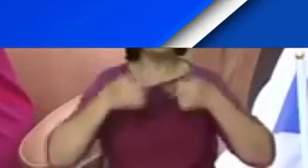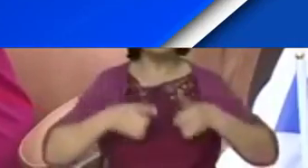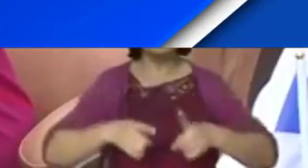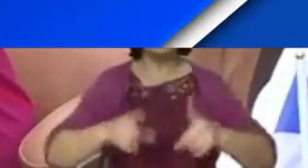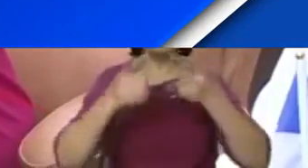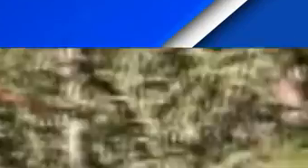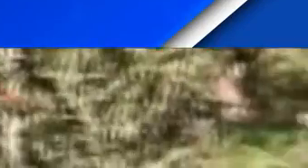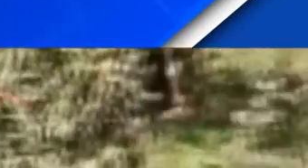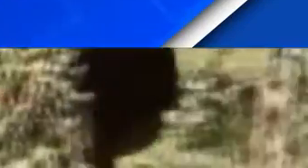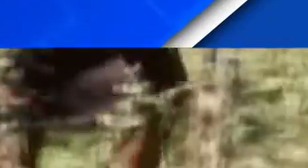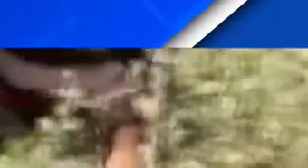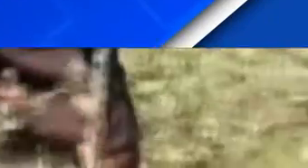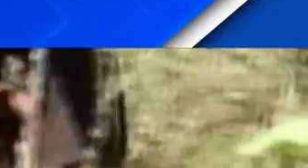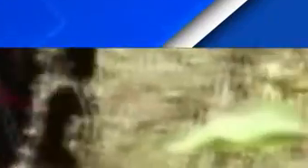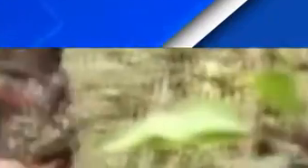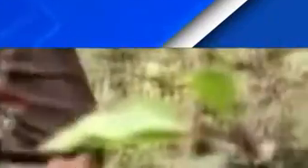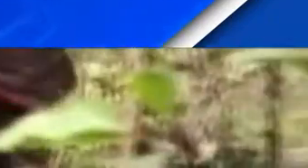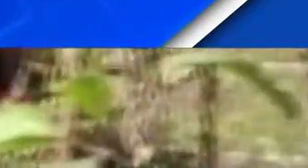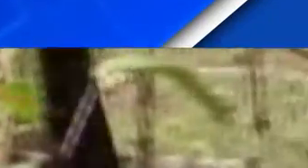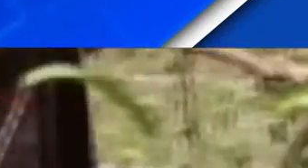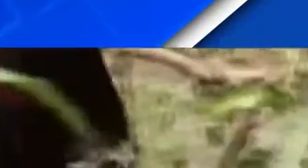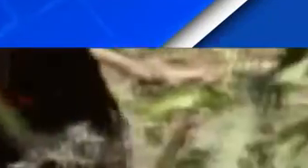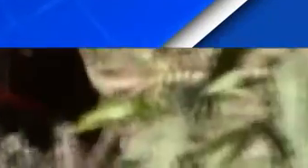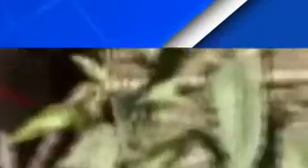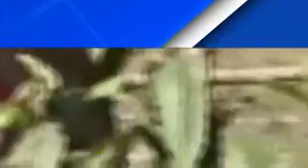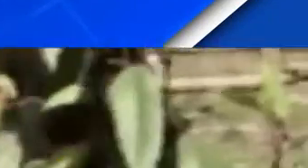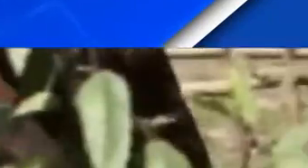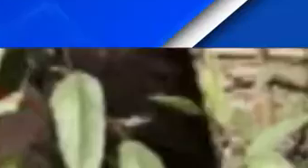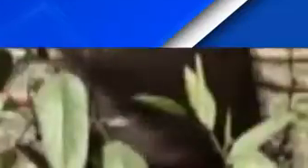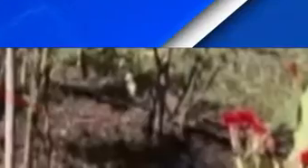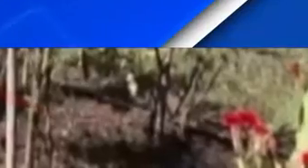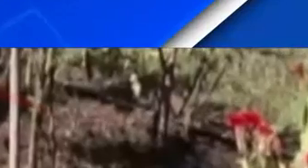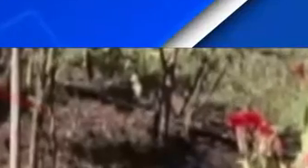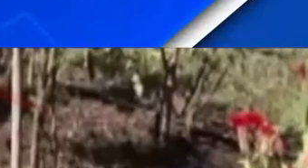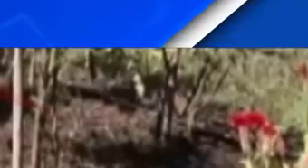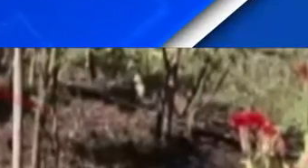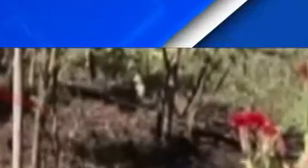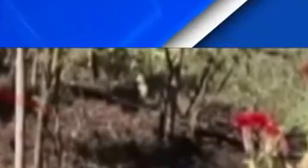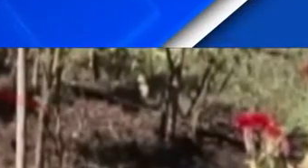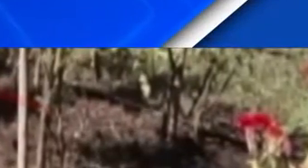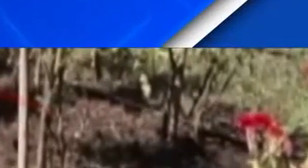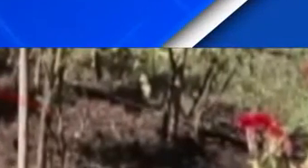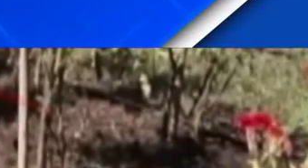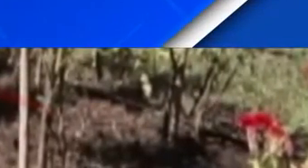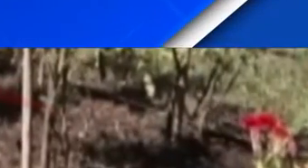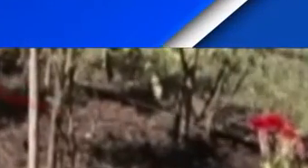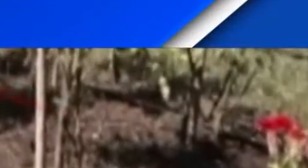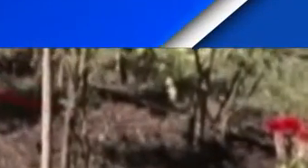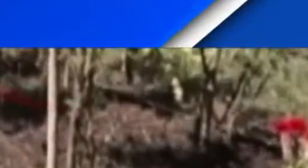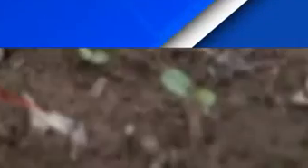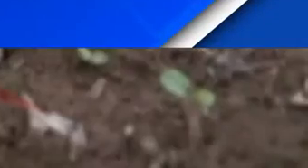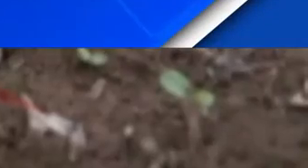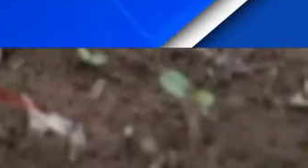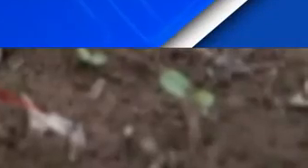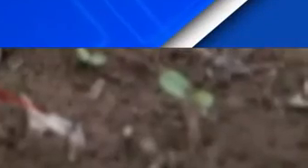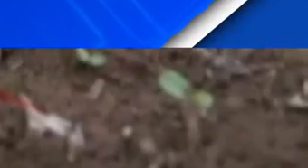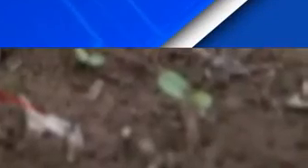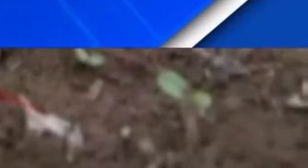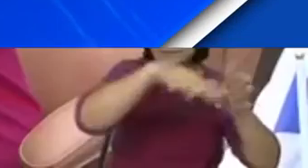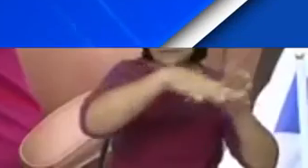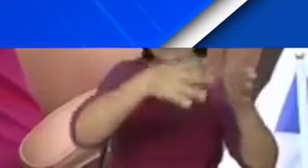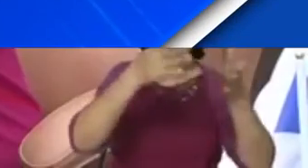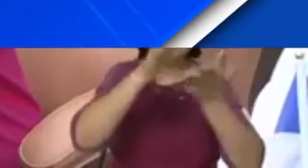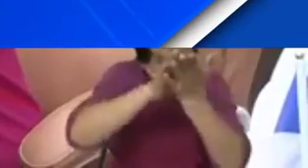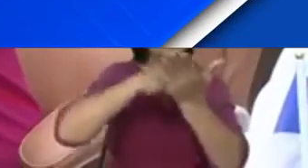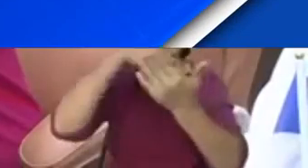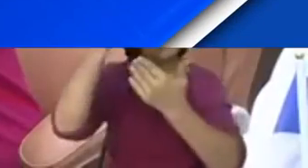libre. Asimismo, destacó los programas de microcréditos que se les han otorgado en el campo. Hemos desarrollado programas